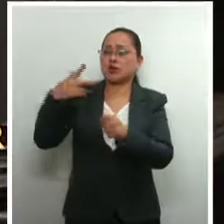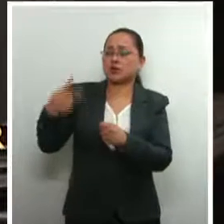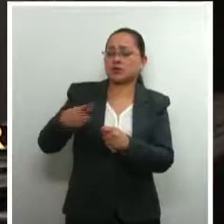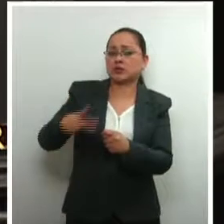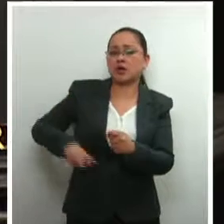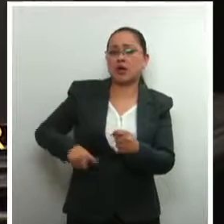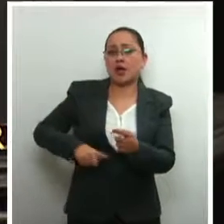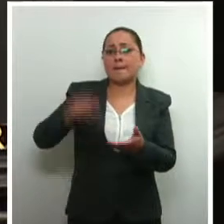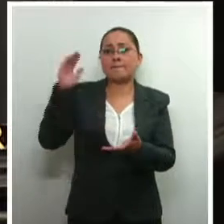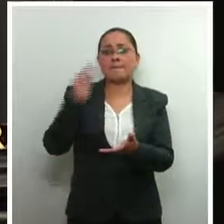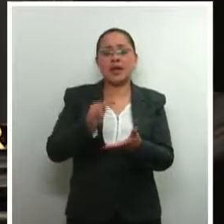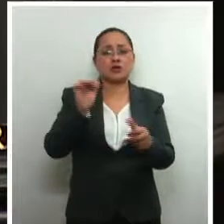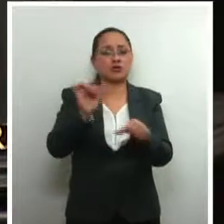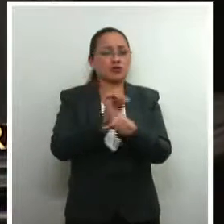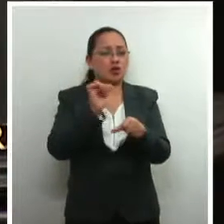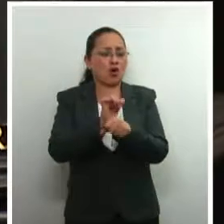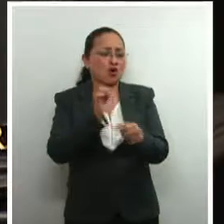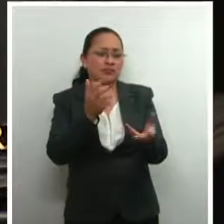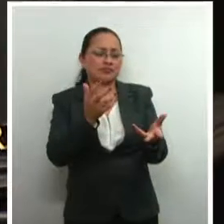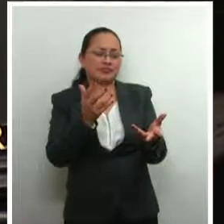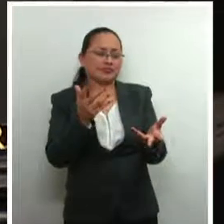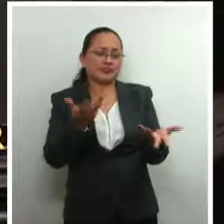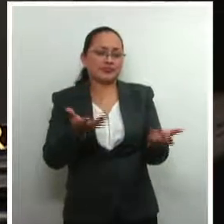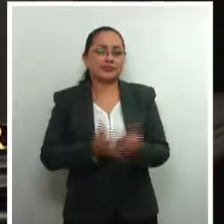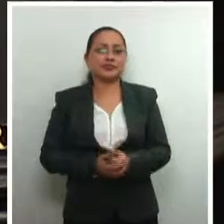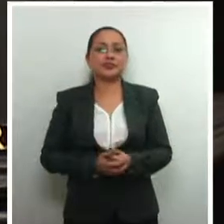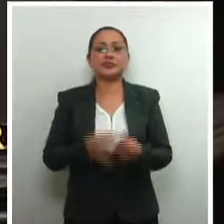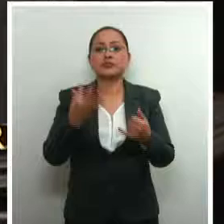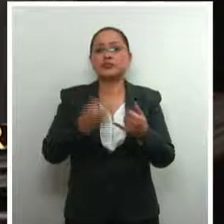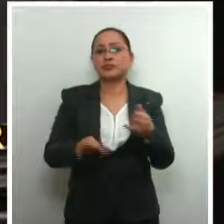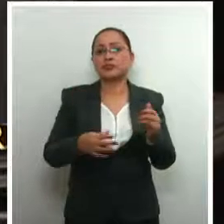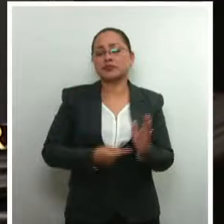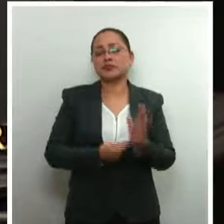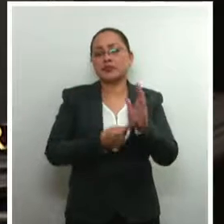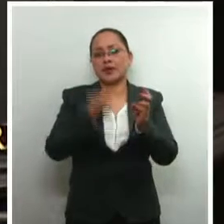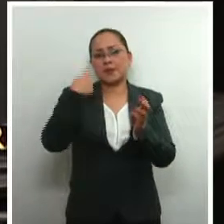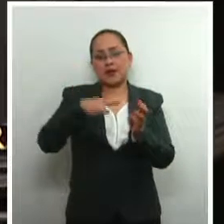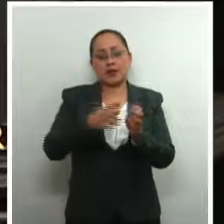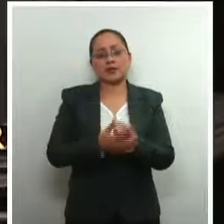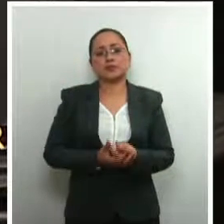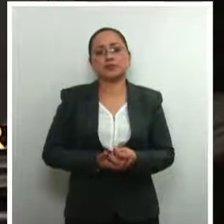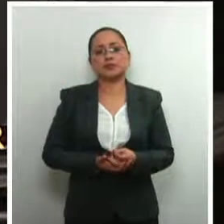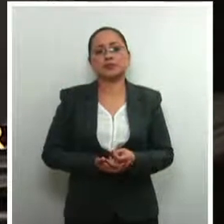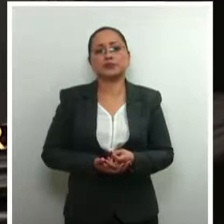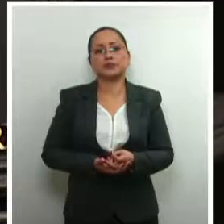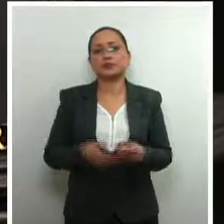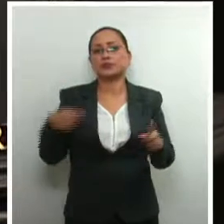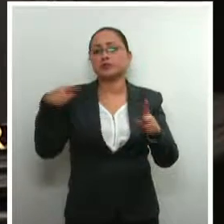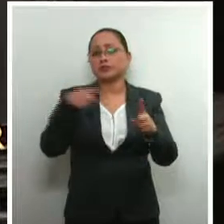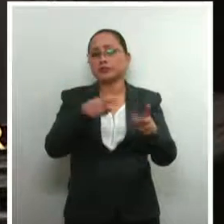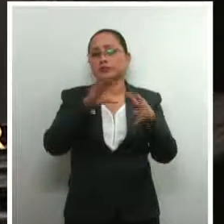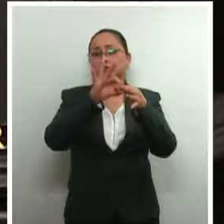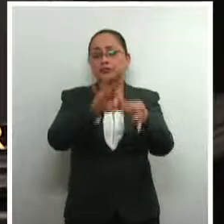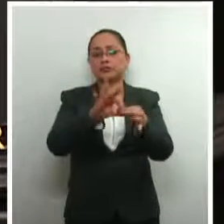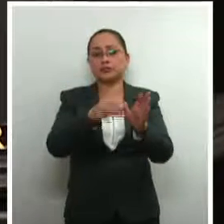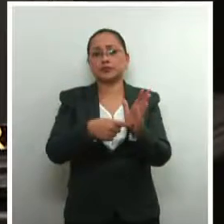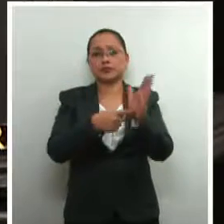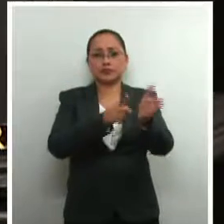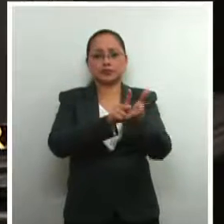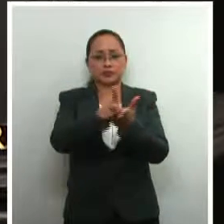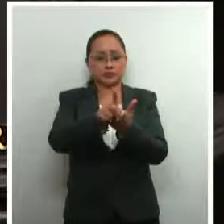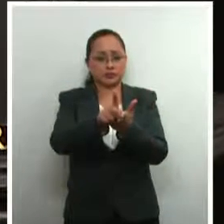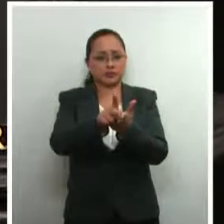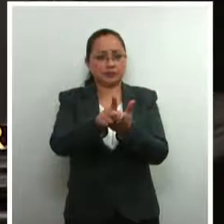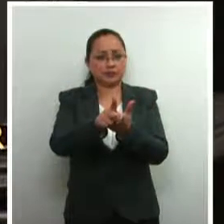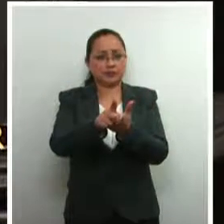el automóvil privado. Por último, ya para terminar, me refiero a un derecho que se dice que es